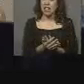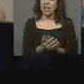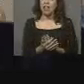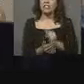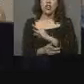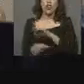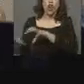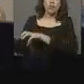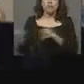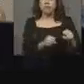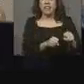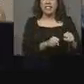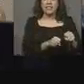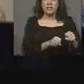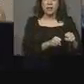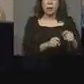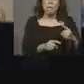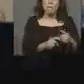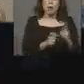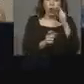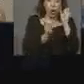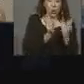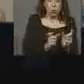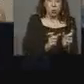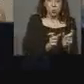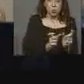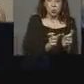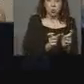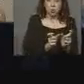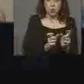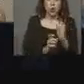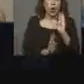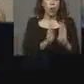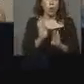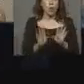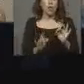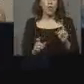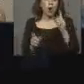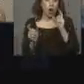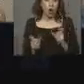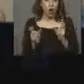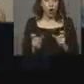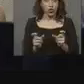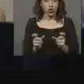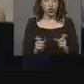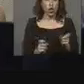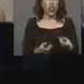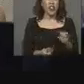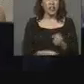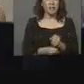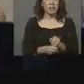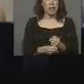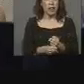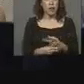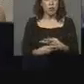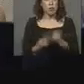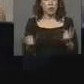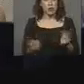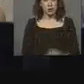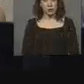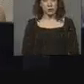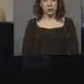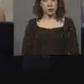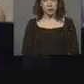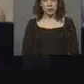ilegítimamente privada de libertad bajo la custodia, cuidado o control del empleado público.